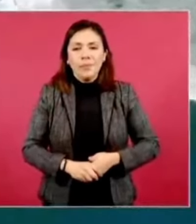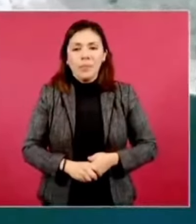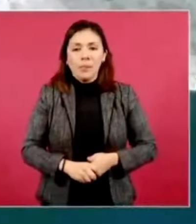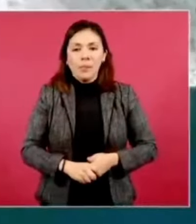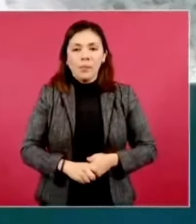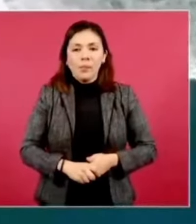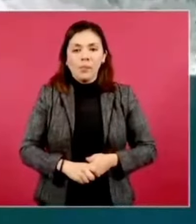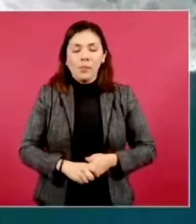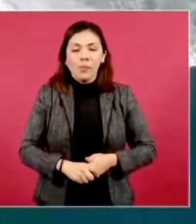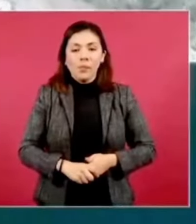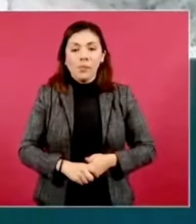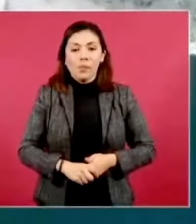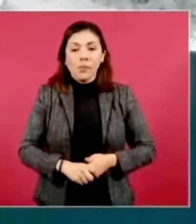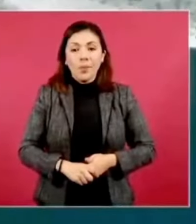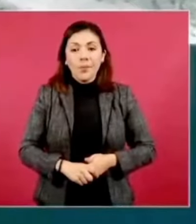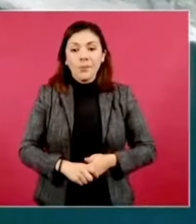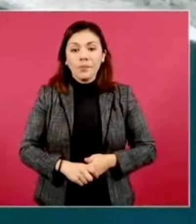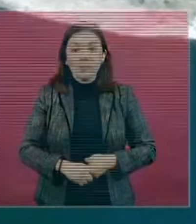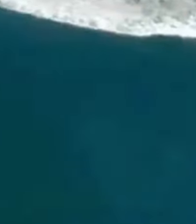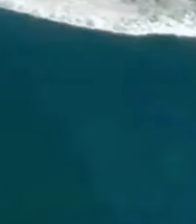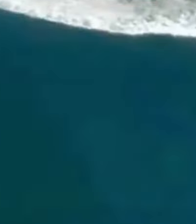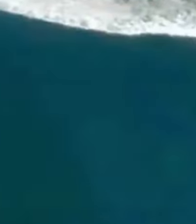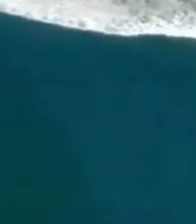Eso es.